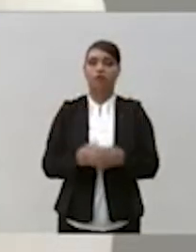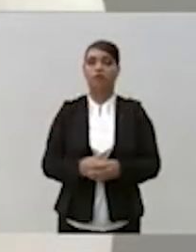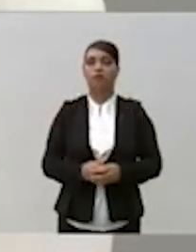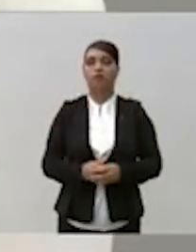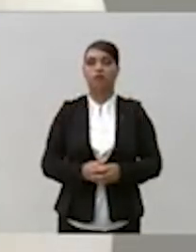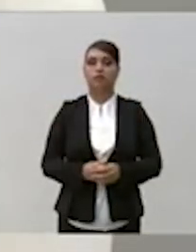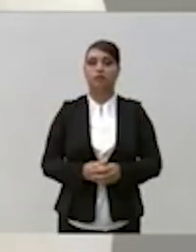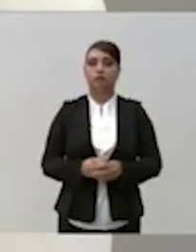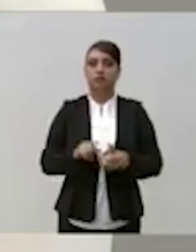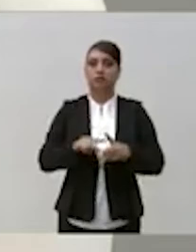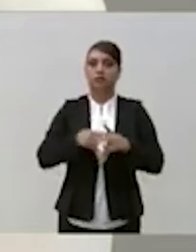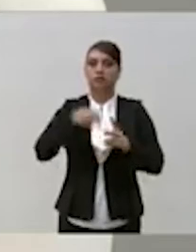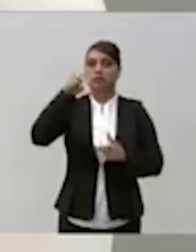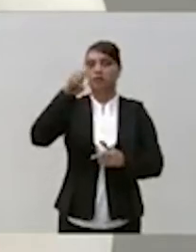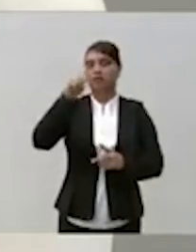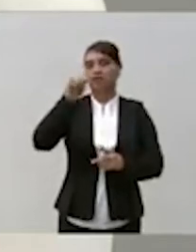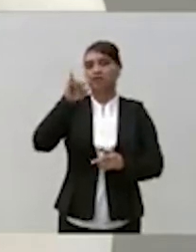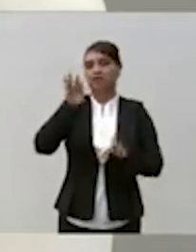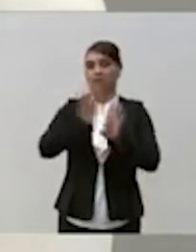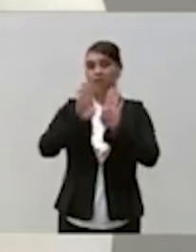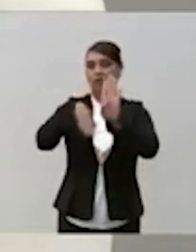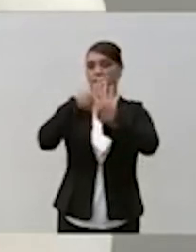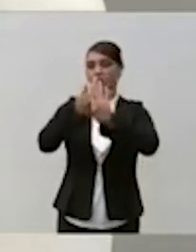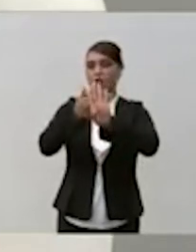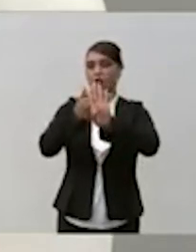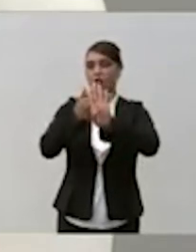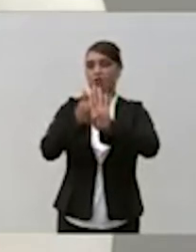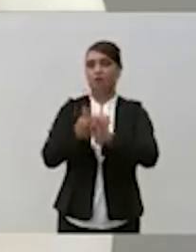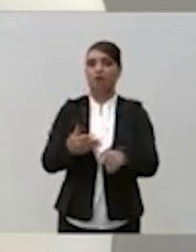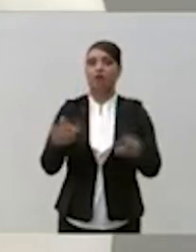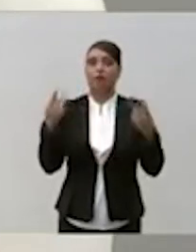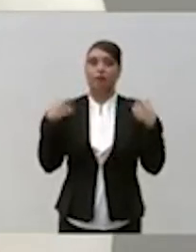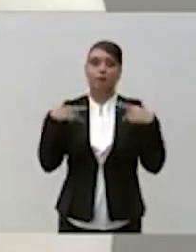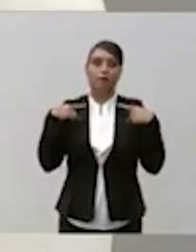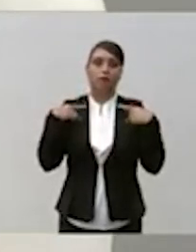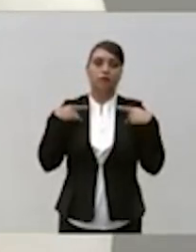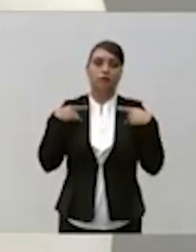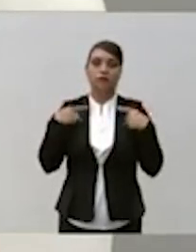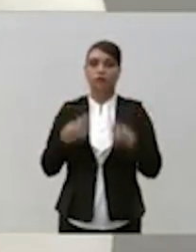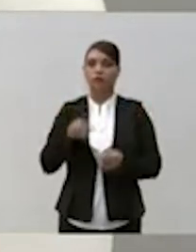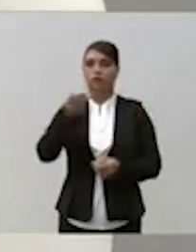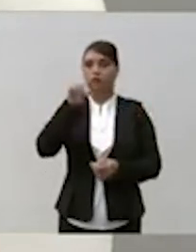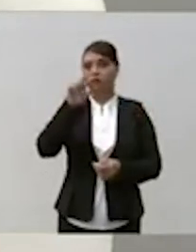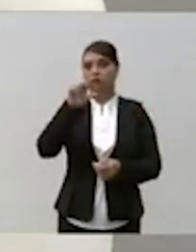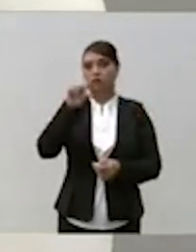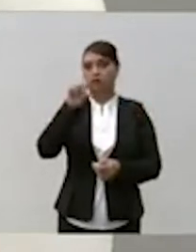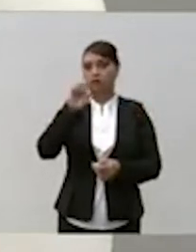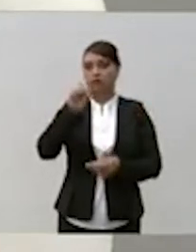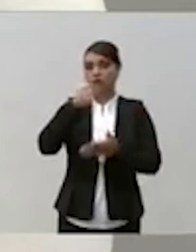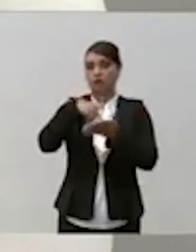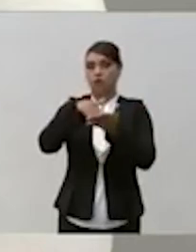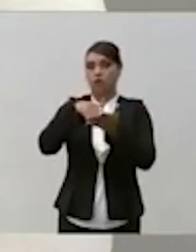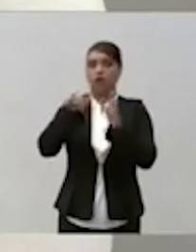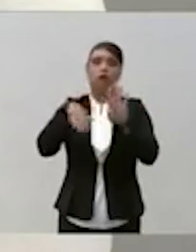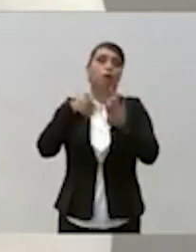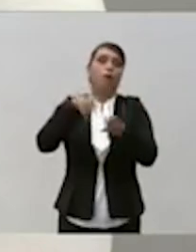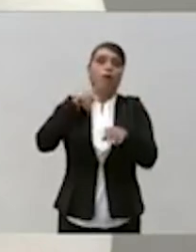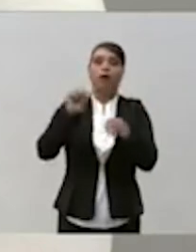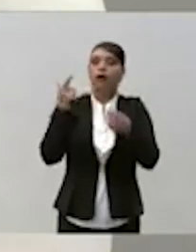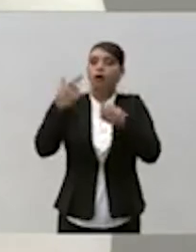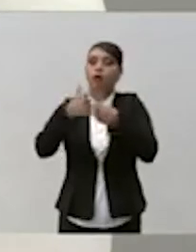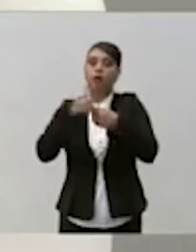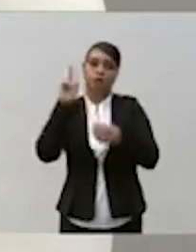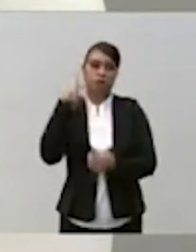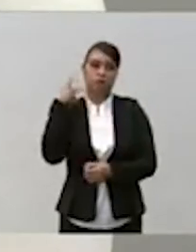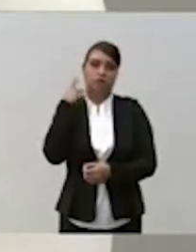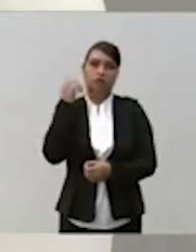mediático en contra de tutorías locales por parte de algunos partidos políticos intentando sacar